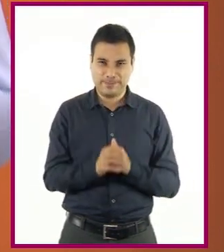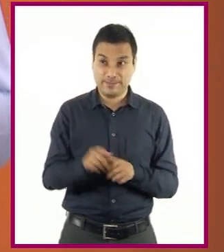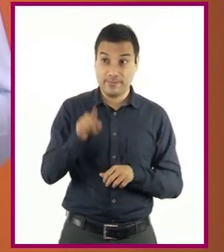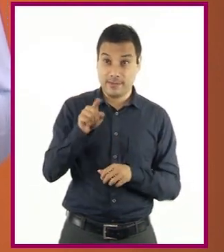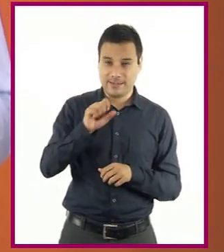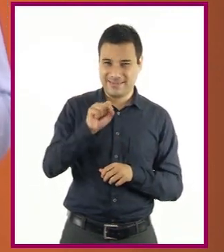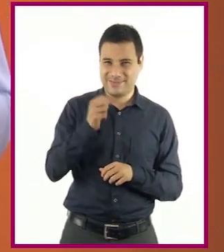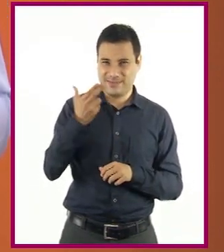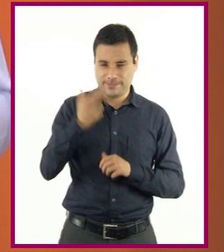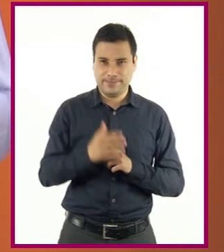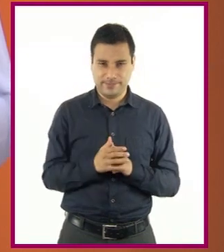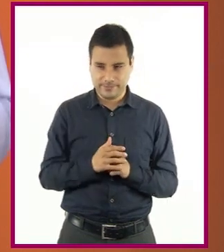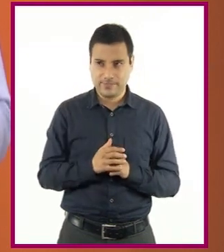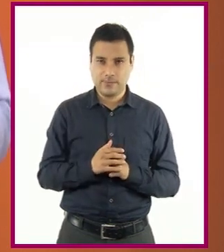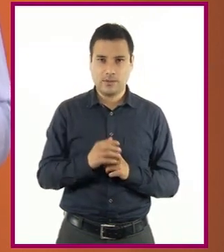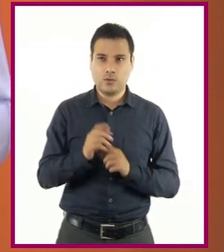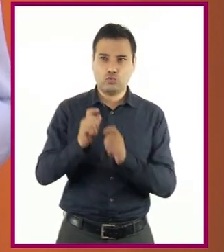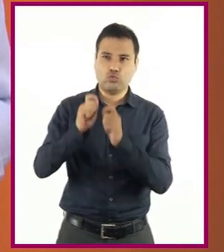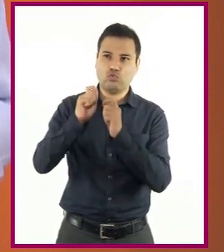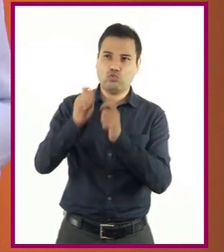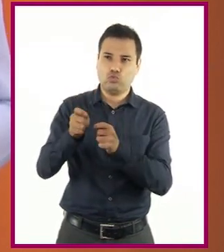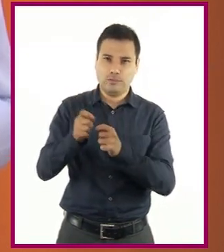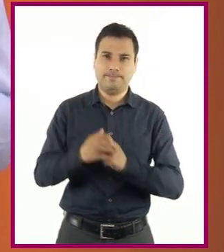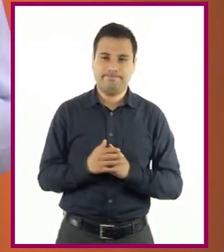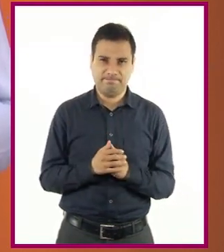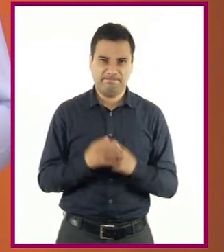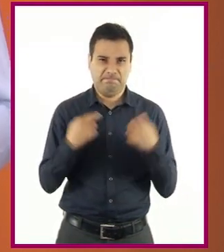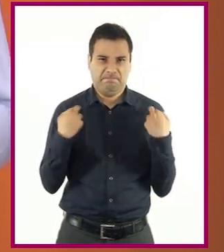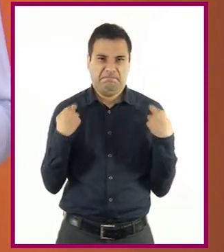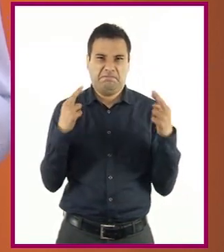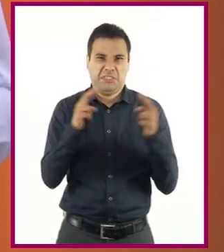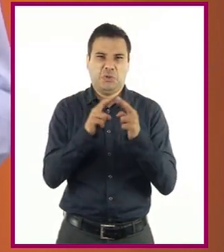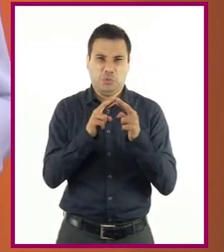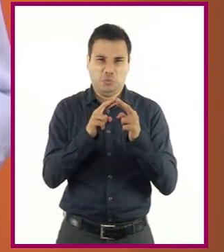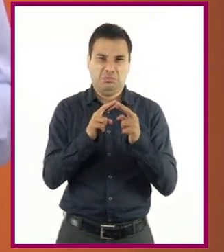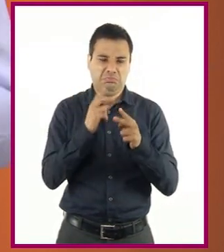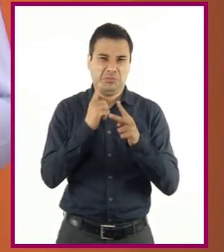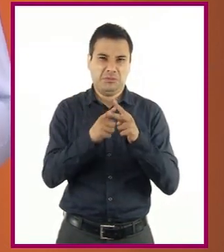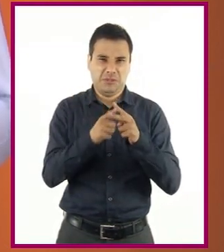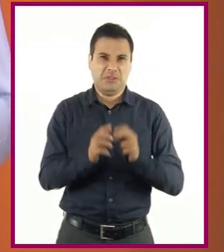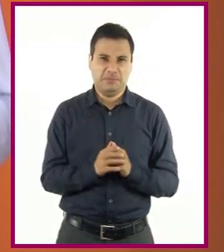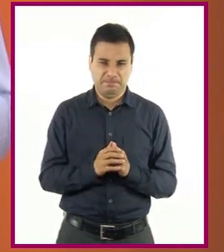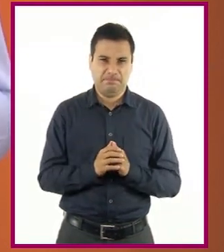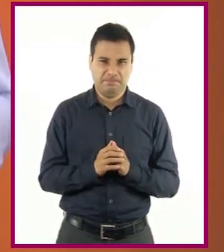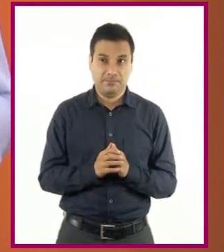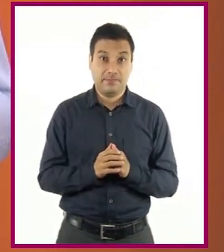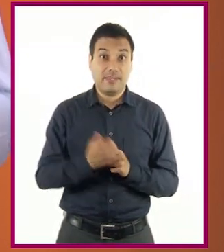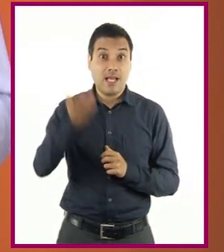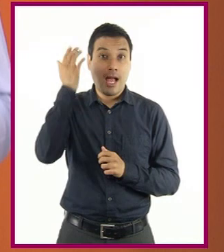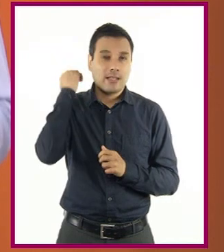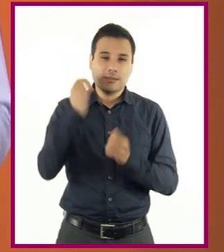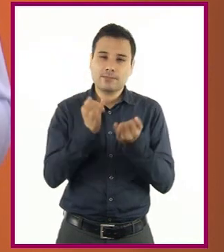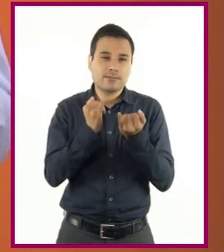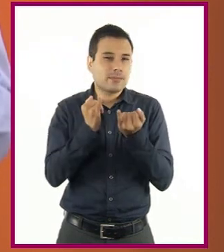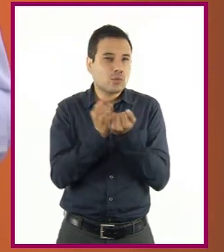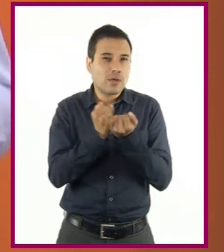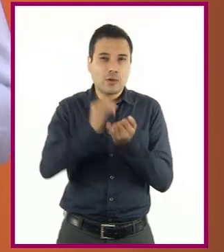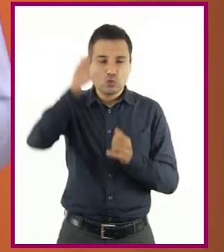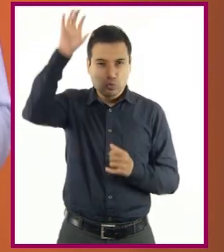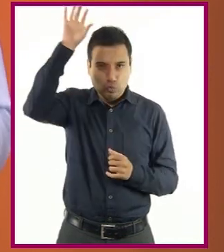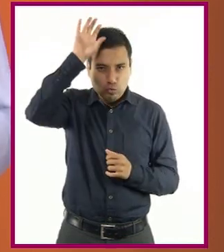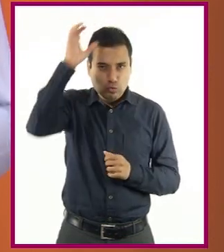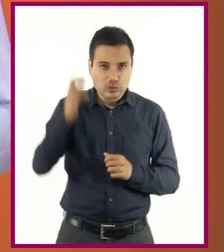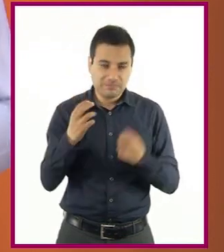Hawking obtuvo la cátedra lucasiana de matemáticas de Cambridge, distinción concedida a eminencias, entre las que